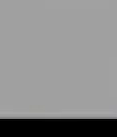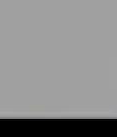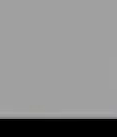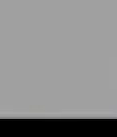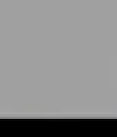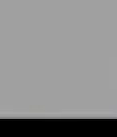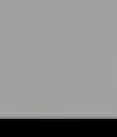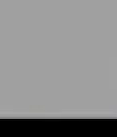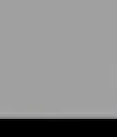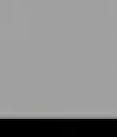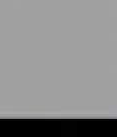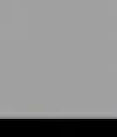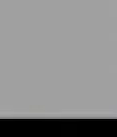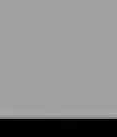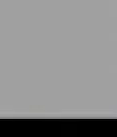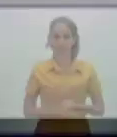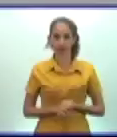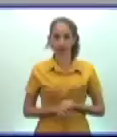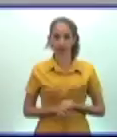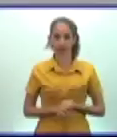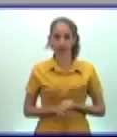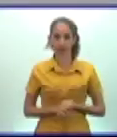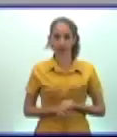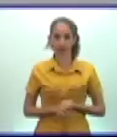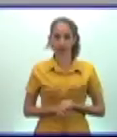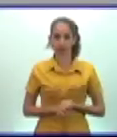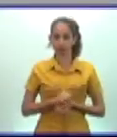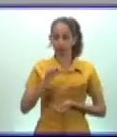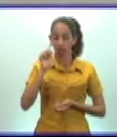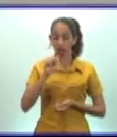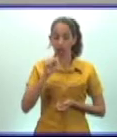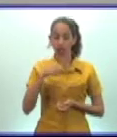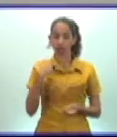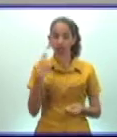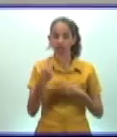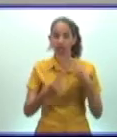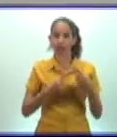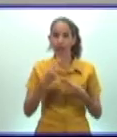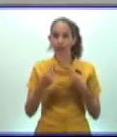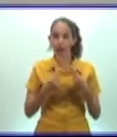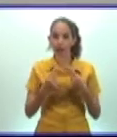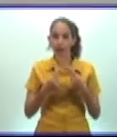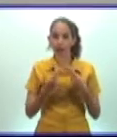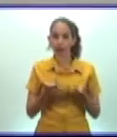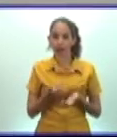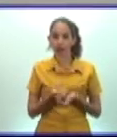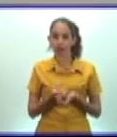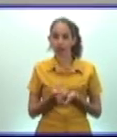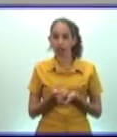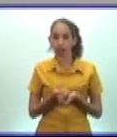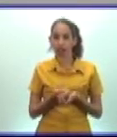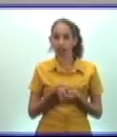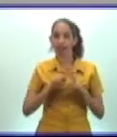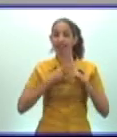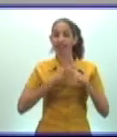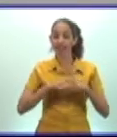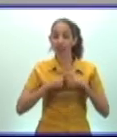Para hallar esta división, le hallamos el recíproco a la fracción del divisor